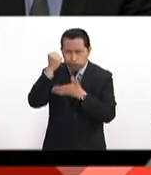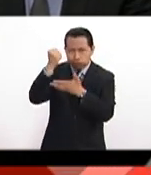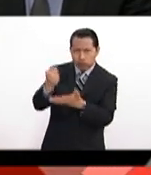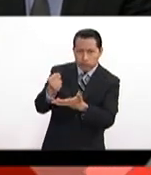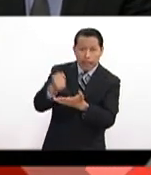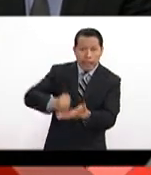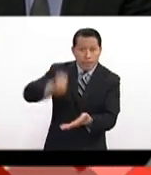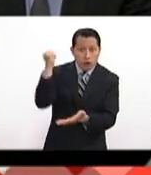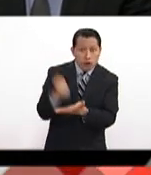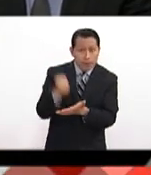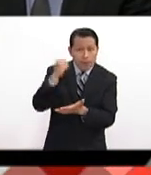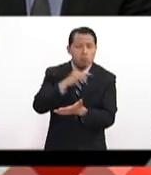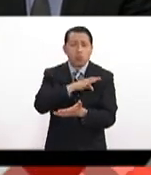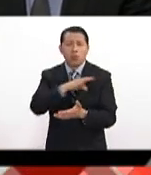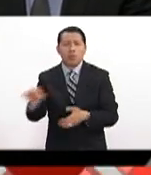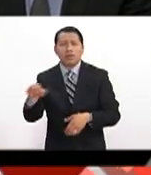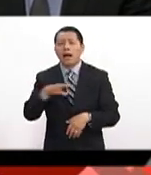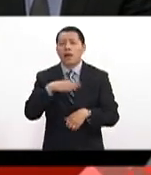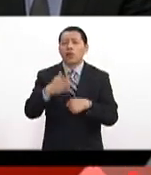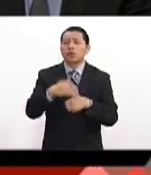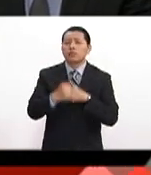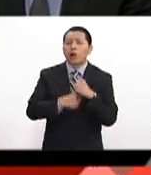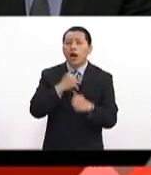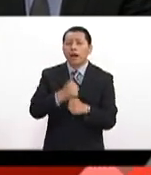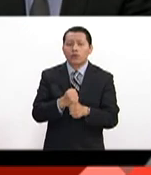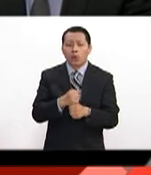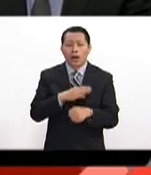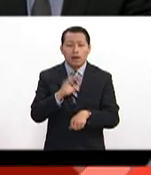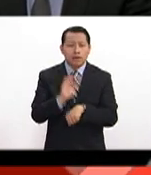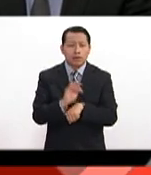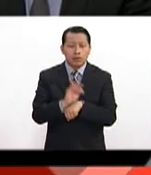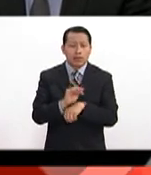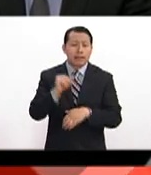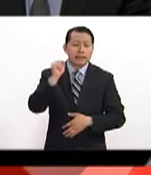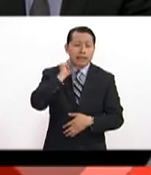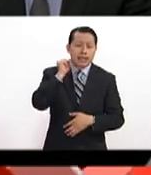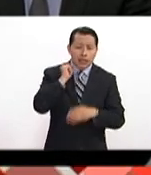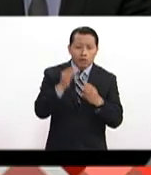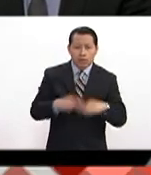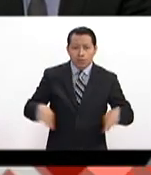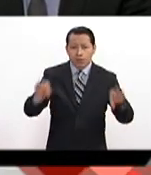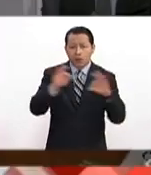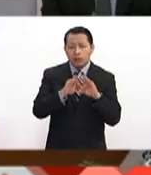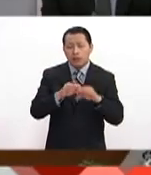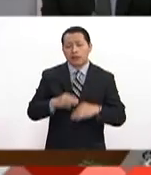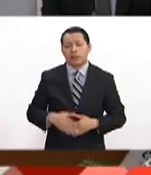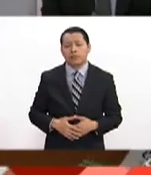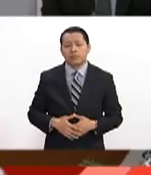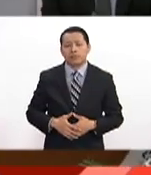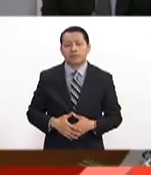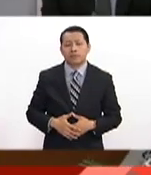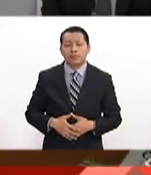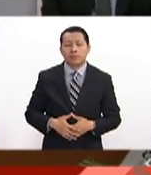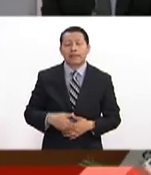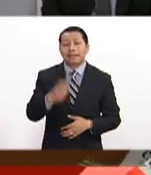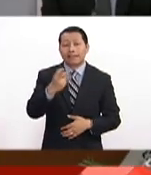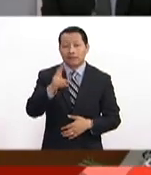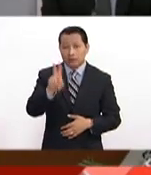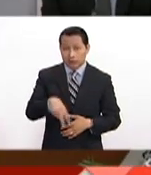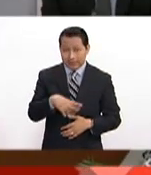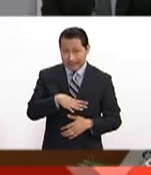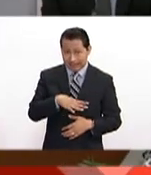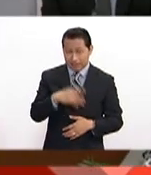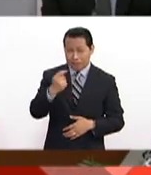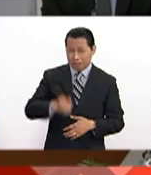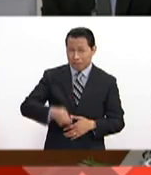tenga en las finanzas públicas el año que entra. Y en eso el Senado juega un papel fundamental. Por cierto, esta es la